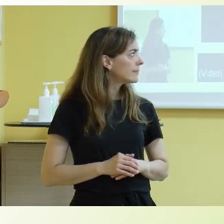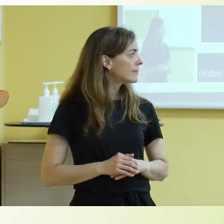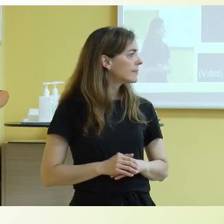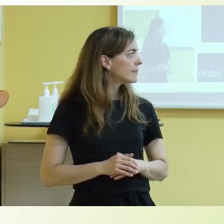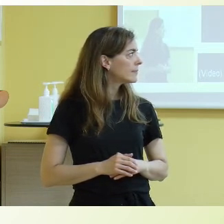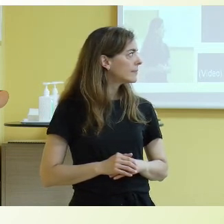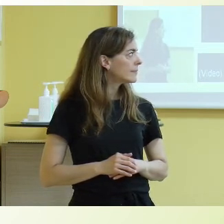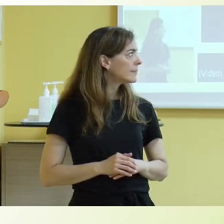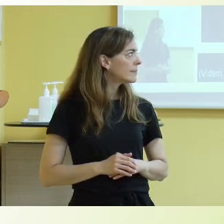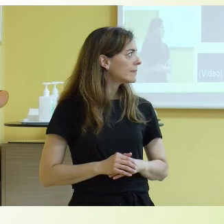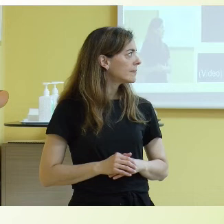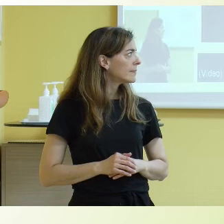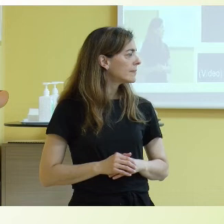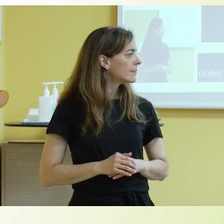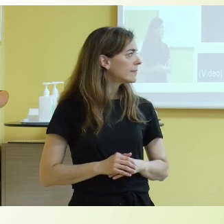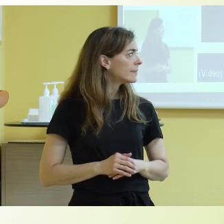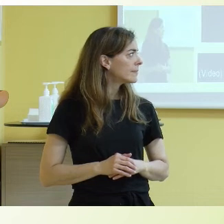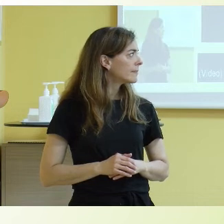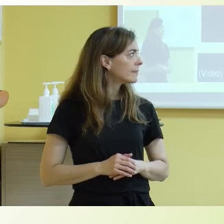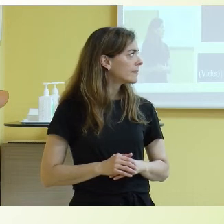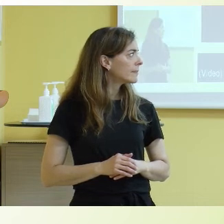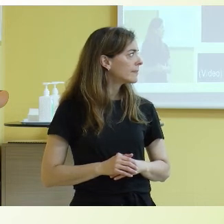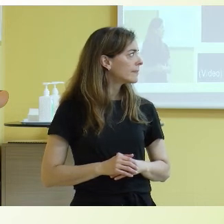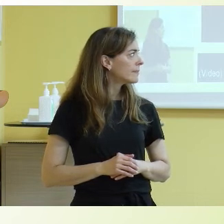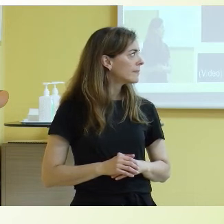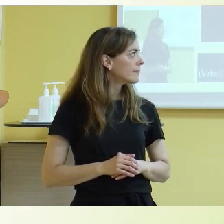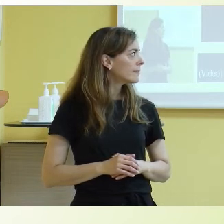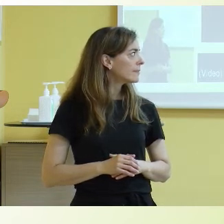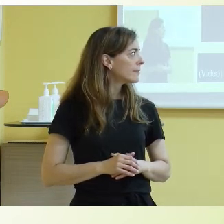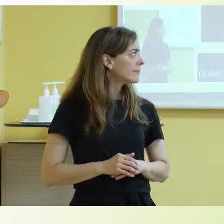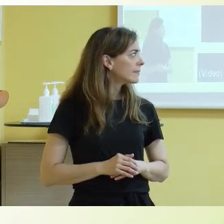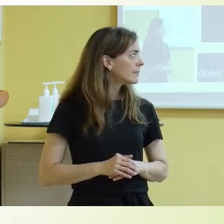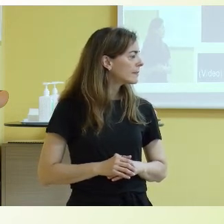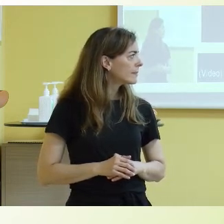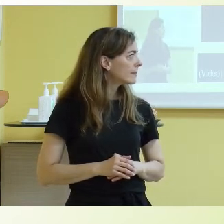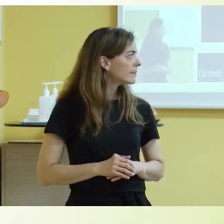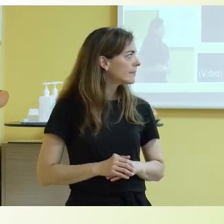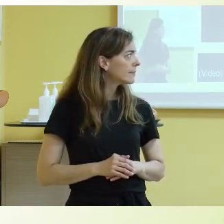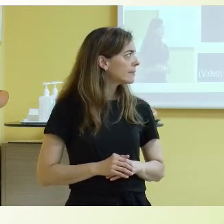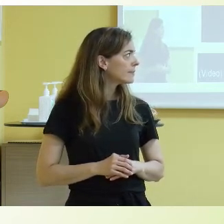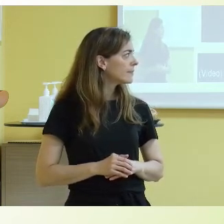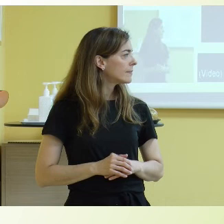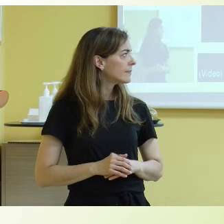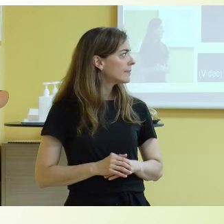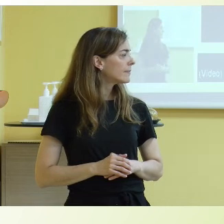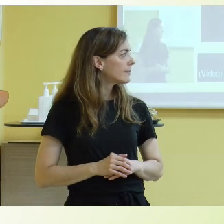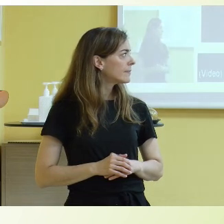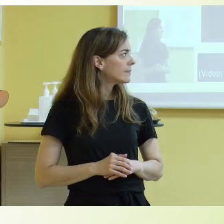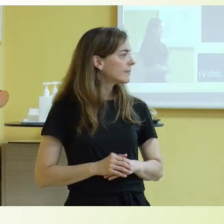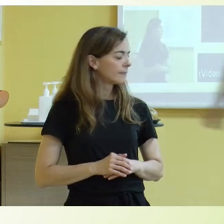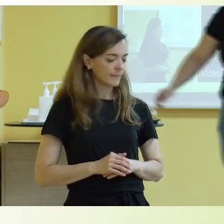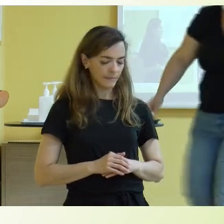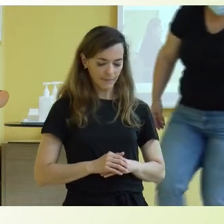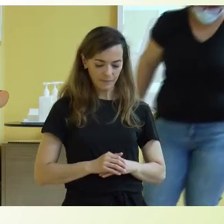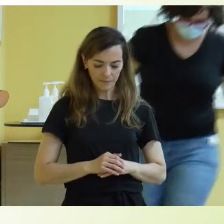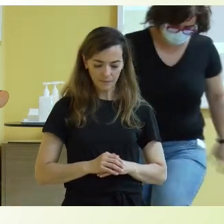correcta. Los datos sanitarios generados con los códigos ORFA facilitarán a los gobiernos la recopilación y el uso de datos sobre